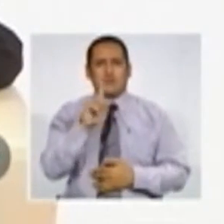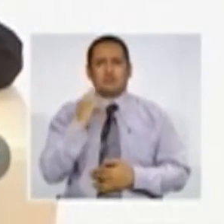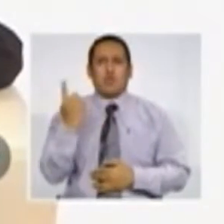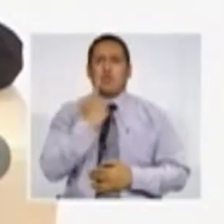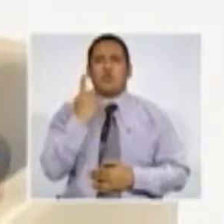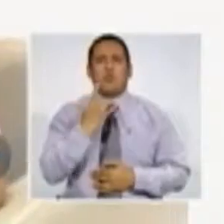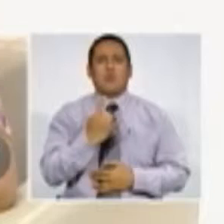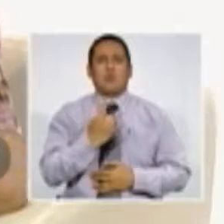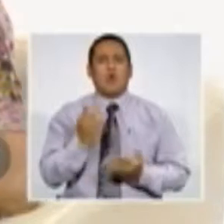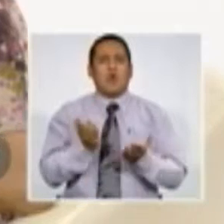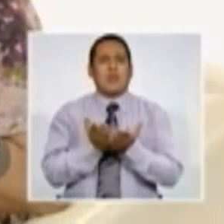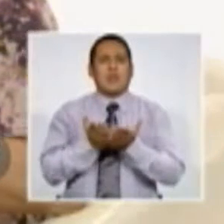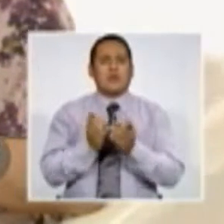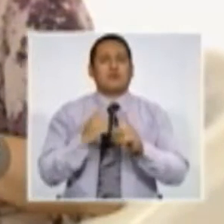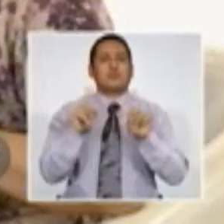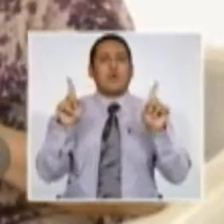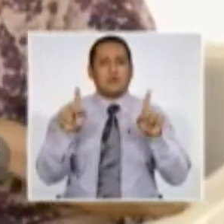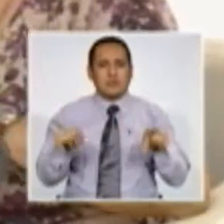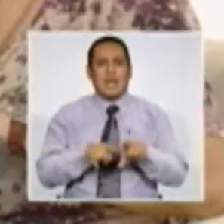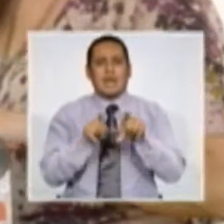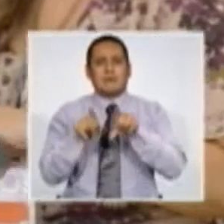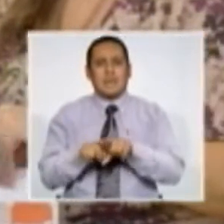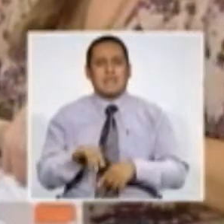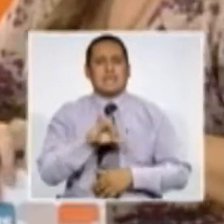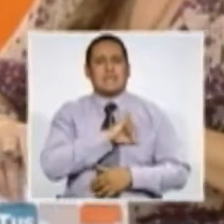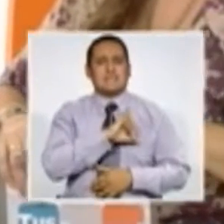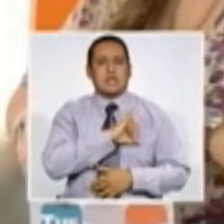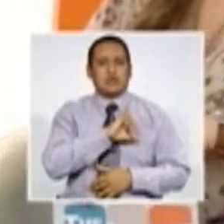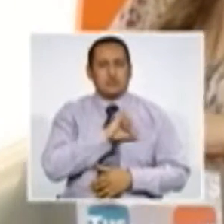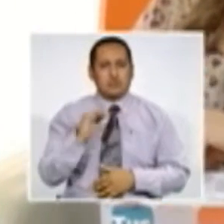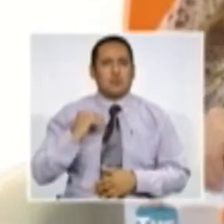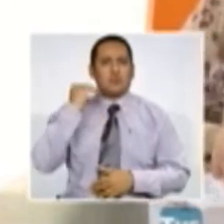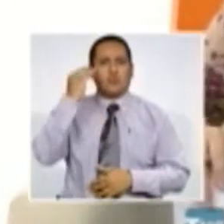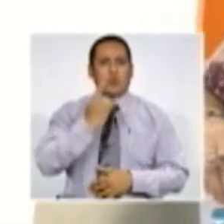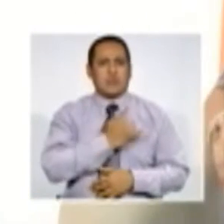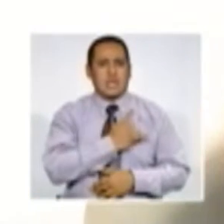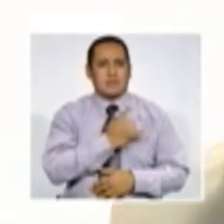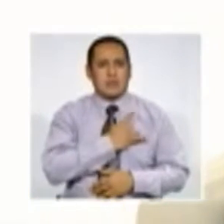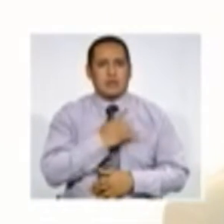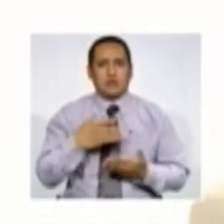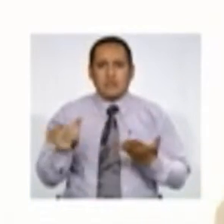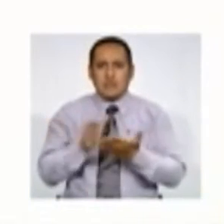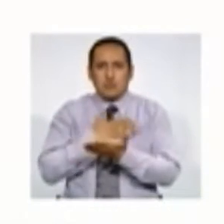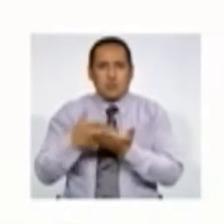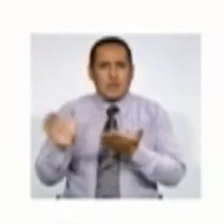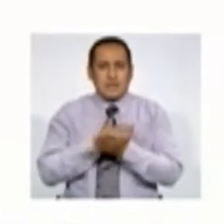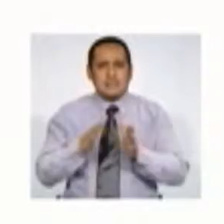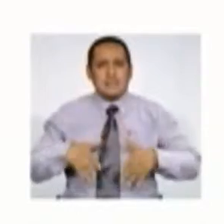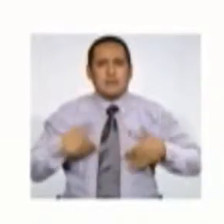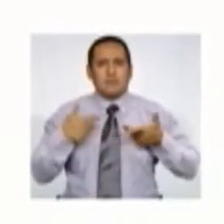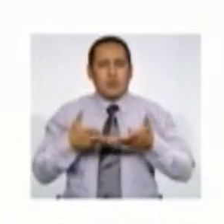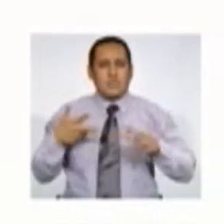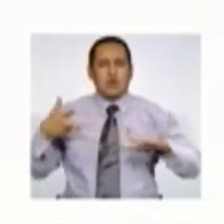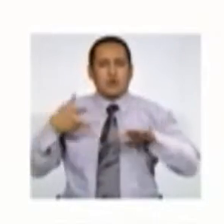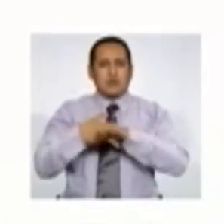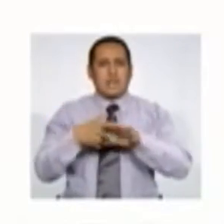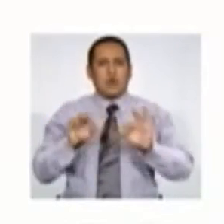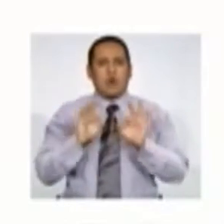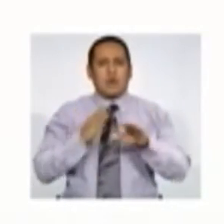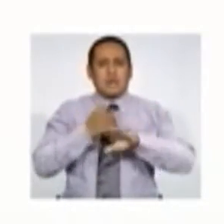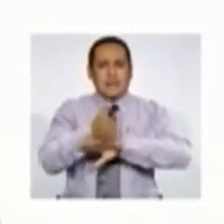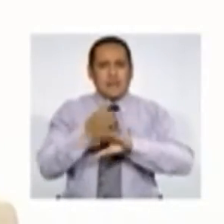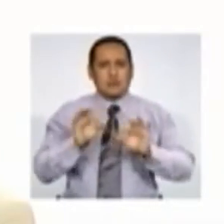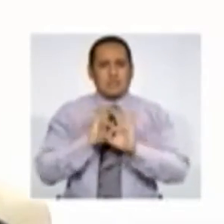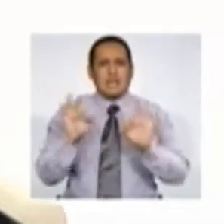no solamente es para los colegios, son para los institutos superiores y para las universidades, donde tampoco se les puede